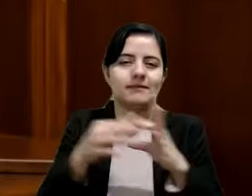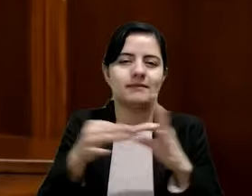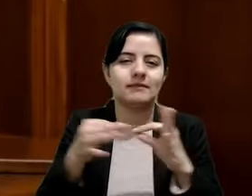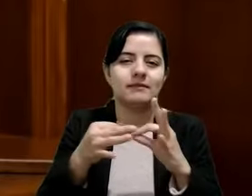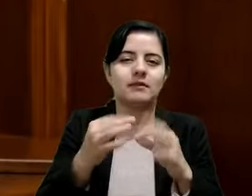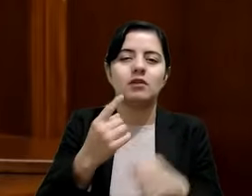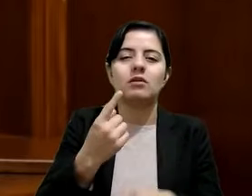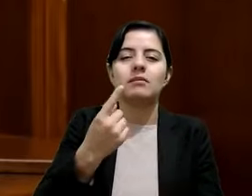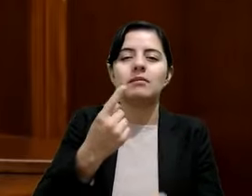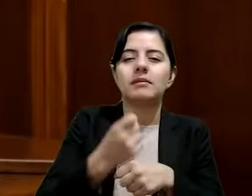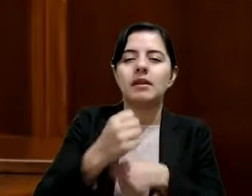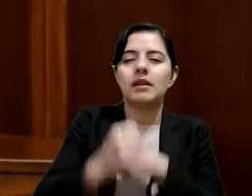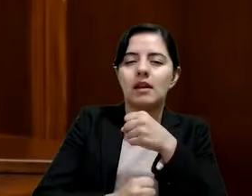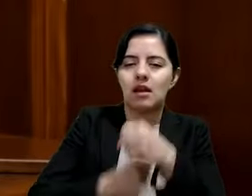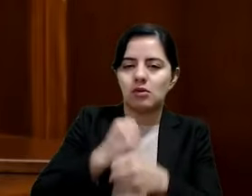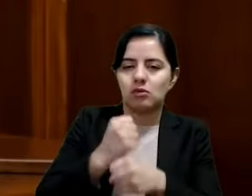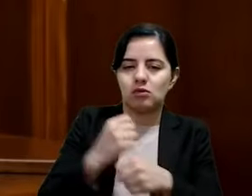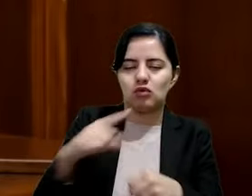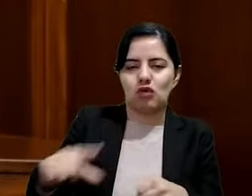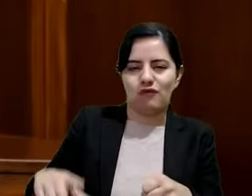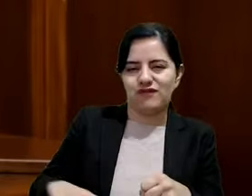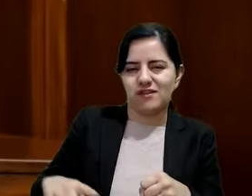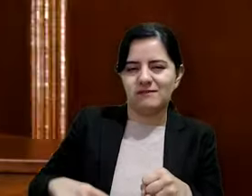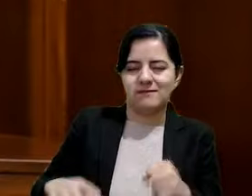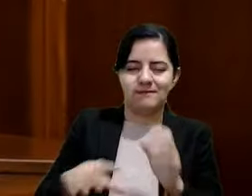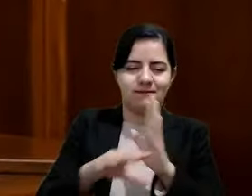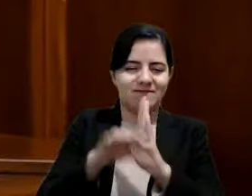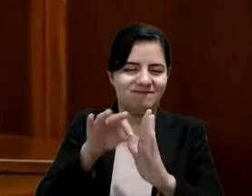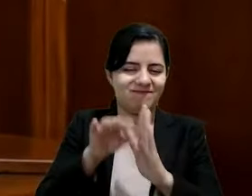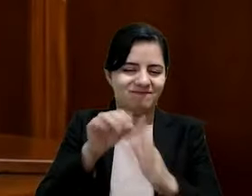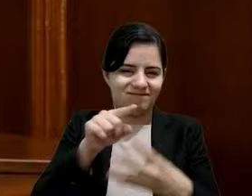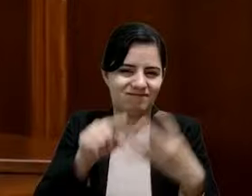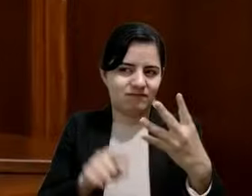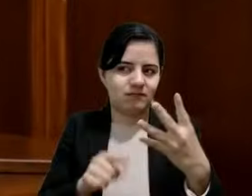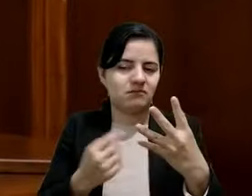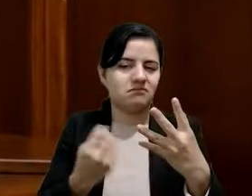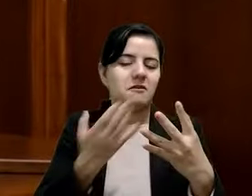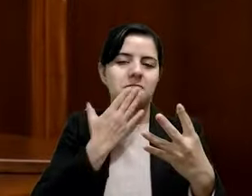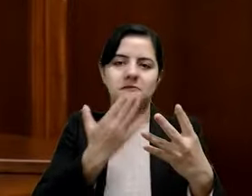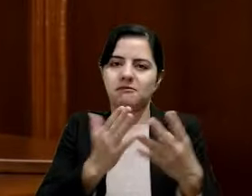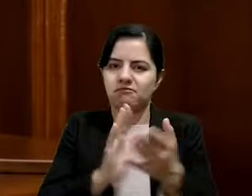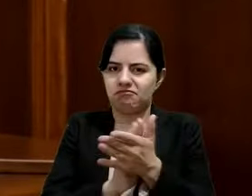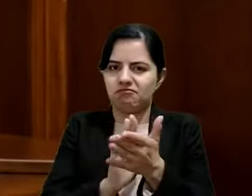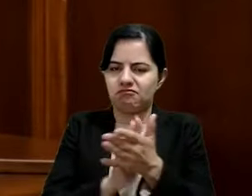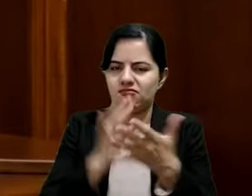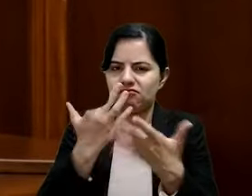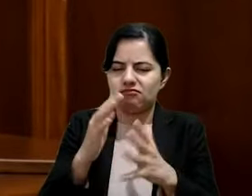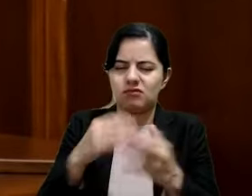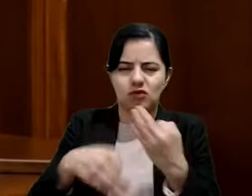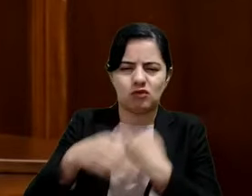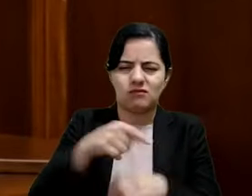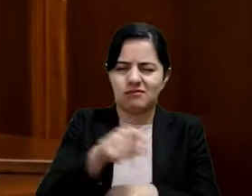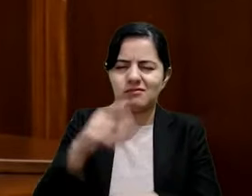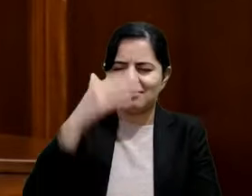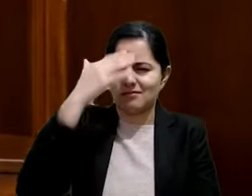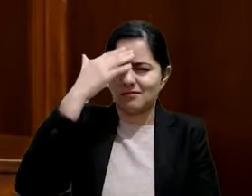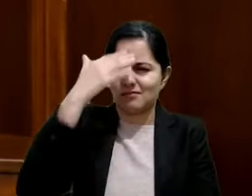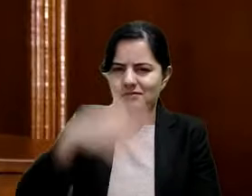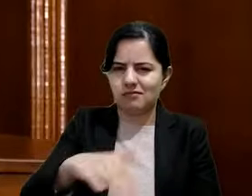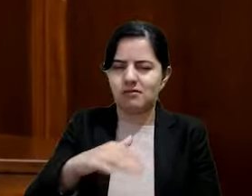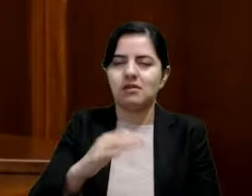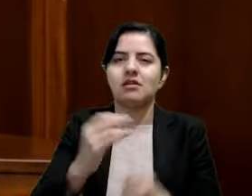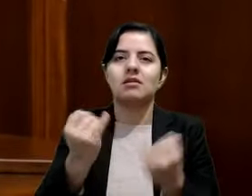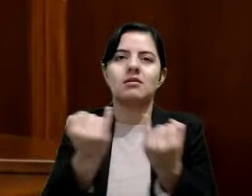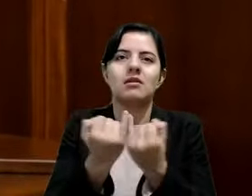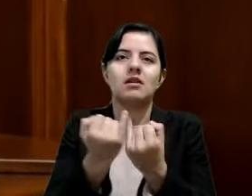que son de aplaudir y como eh es bien sabido para todos nosotros y es de mucha incertidumbre